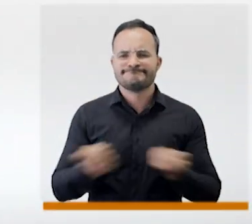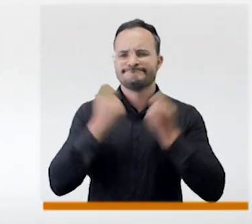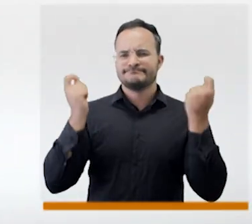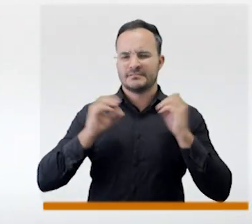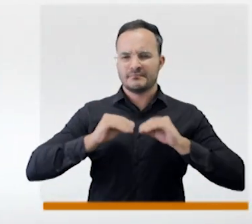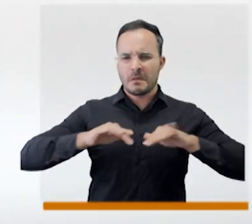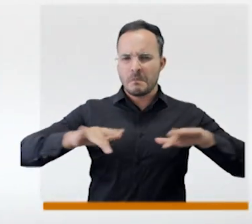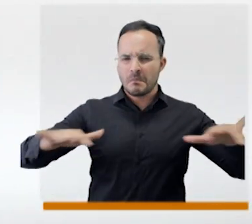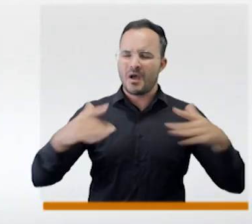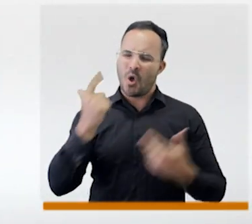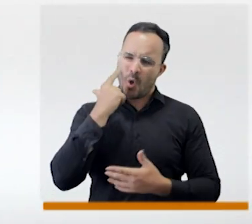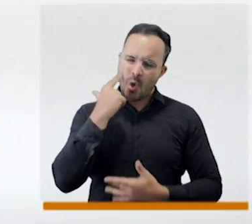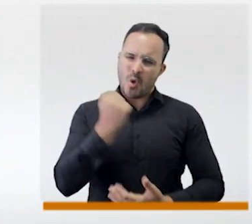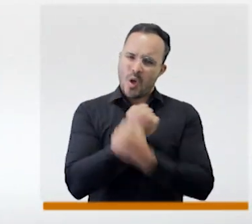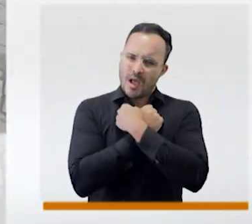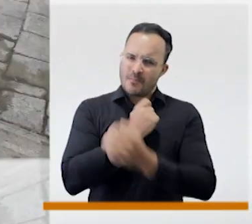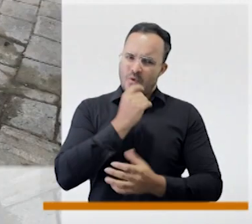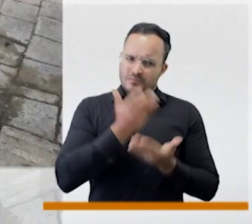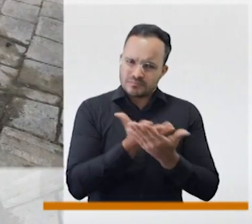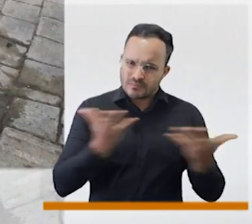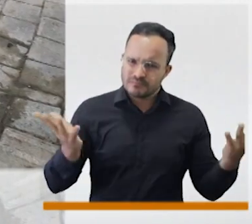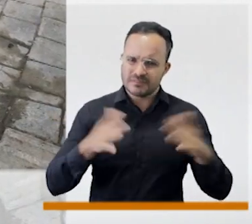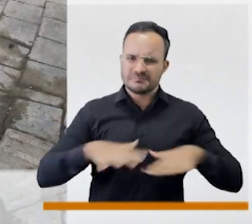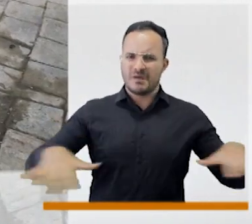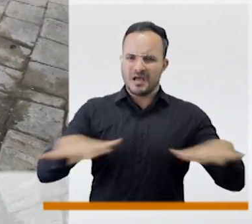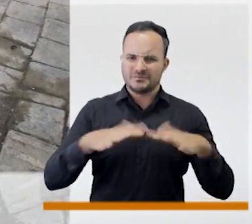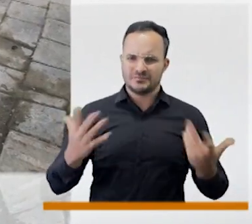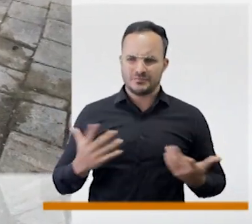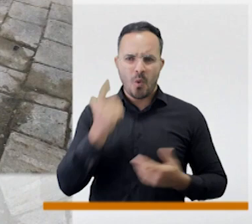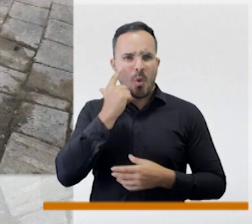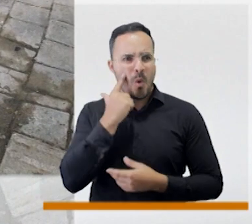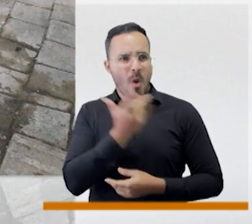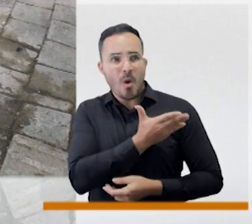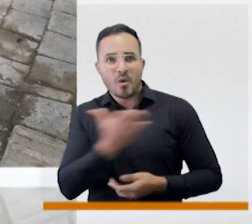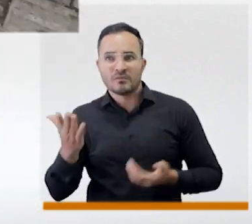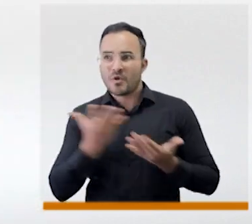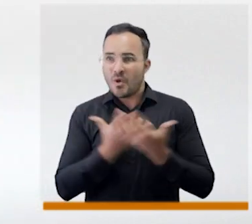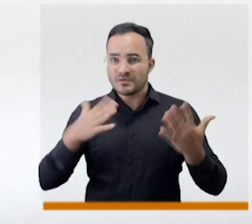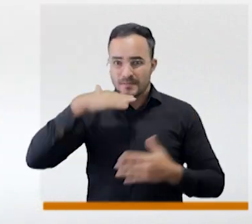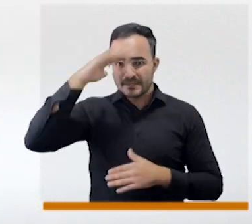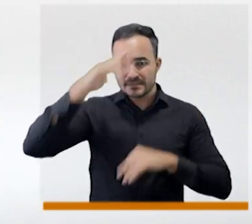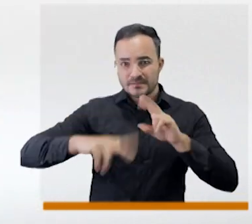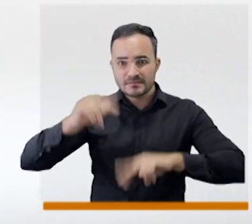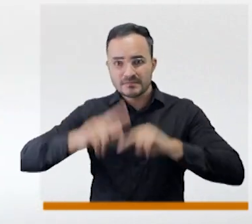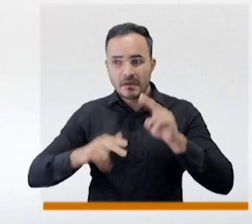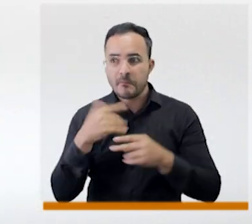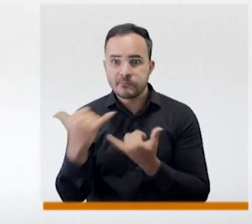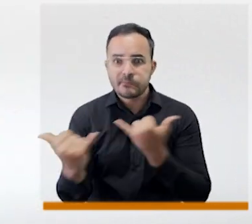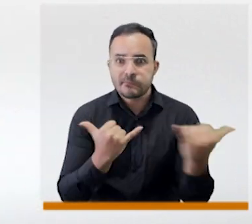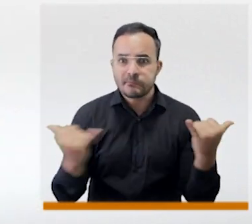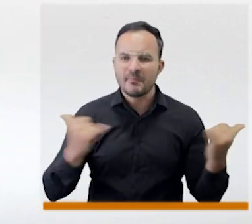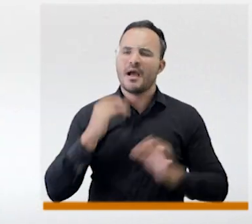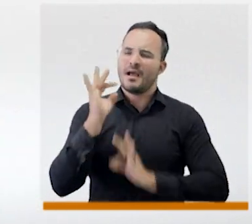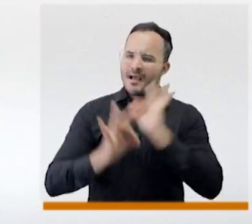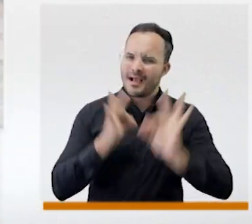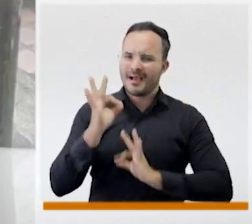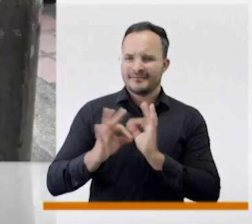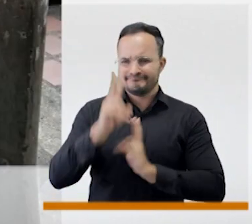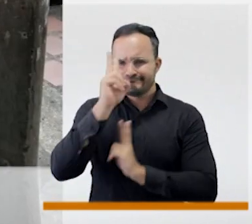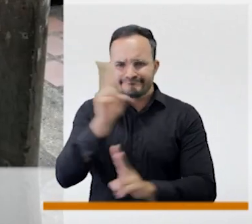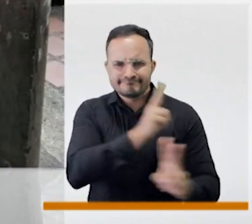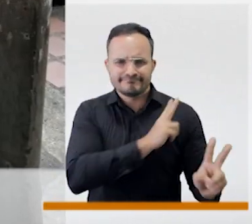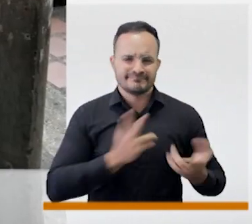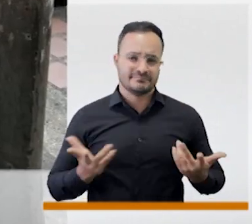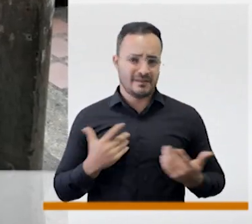campañas de amor propio, de respeto por el amoblamiento ciudadano, porque se está perdiendo esa cultura y es triste ver cómo